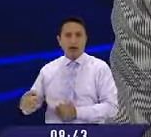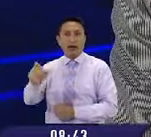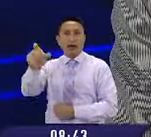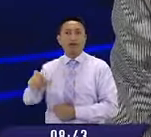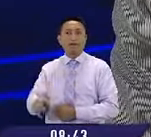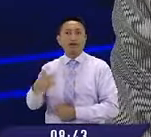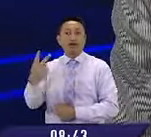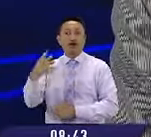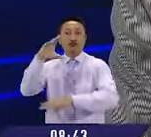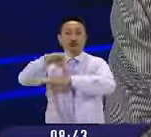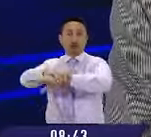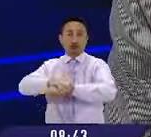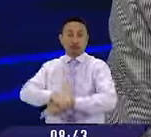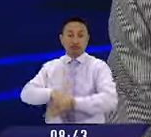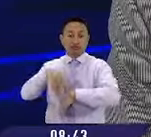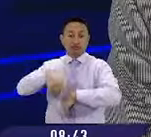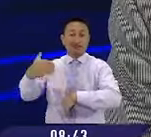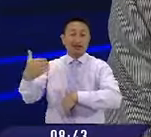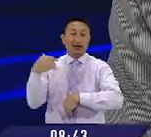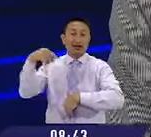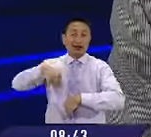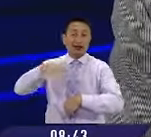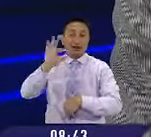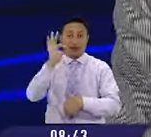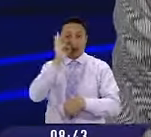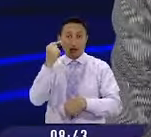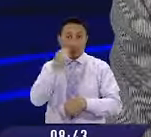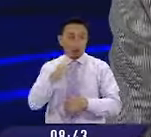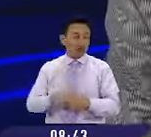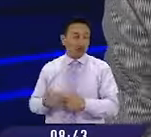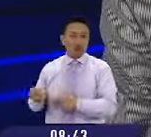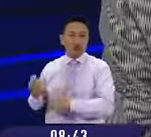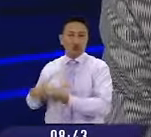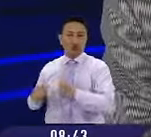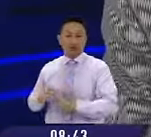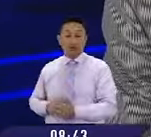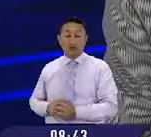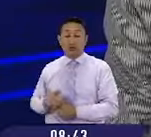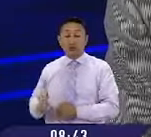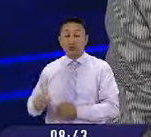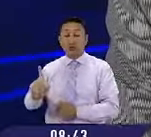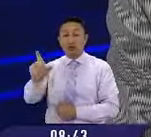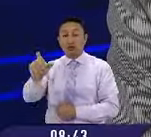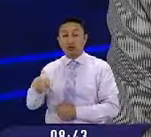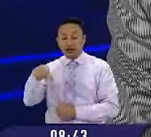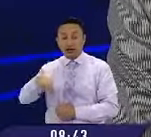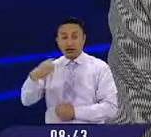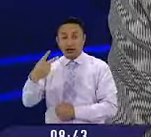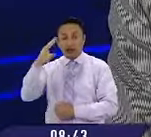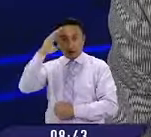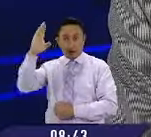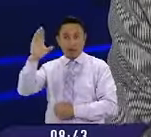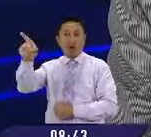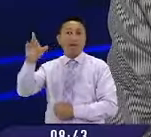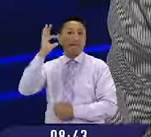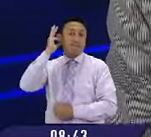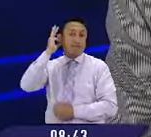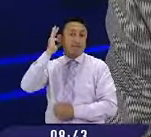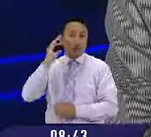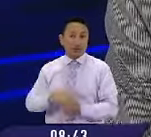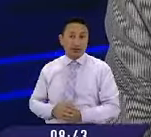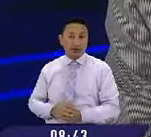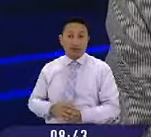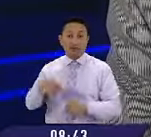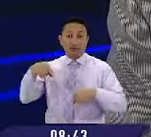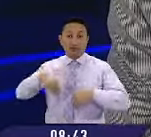de dos ciudadanos por tráfico de sustancias ilícitas. En uno de los casos, dos uniformados capturaron a una ciudadana quien era